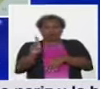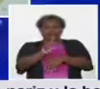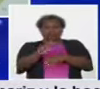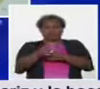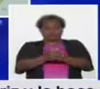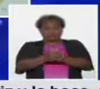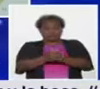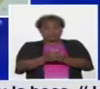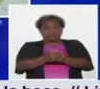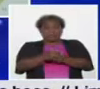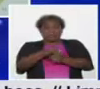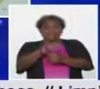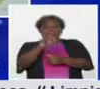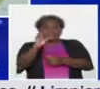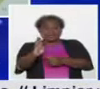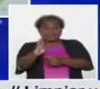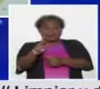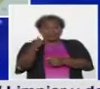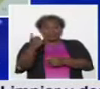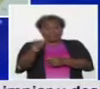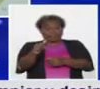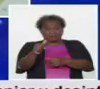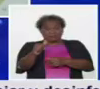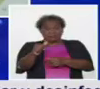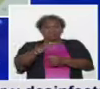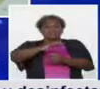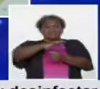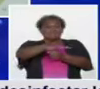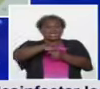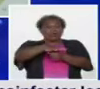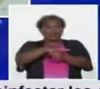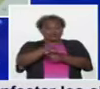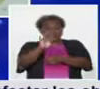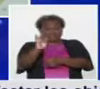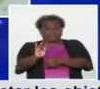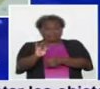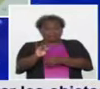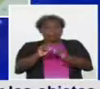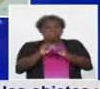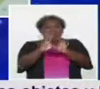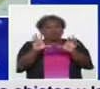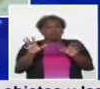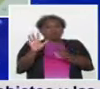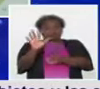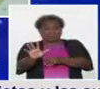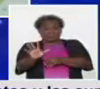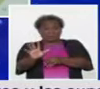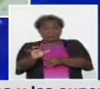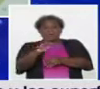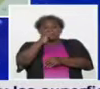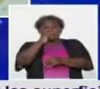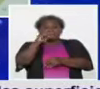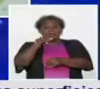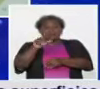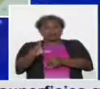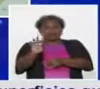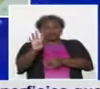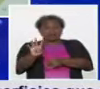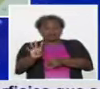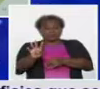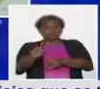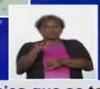con 10, San José de las Lajas 7, Madruga 5, Bejucal 4, Jaruco y Quibicán con